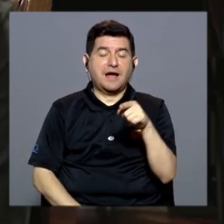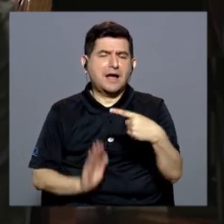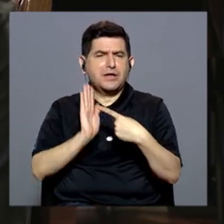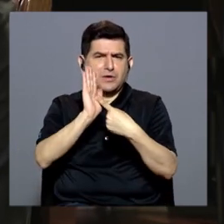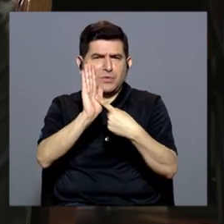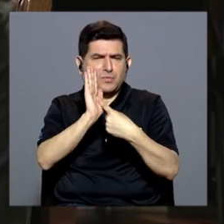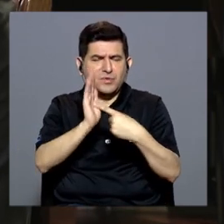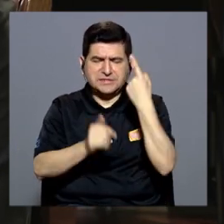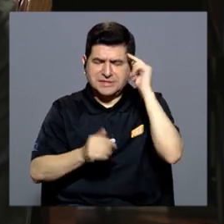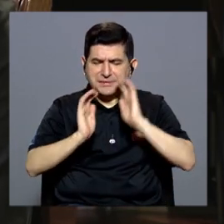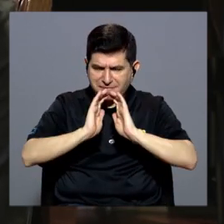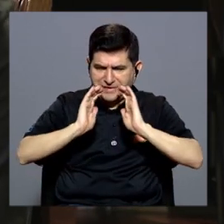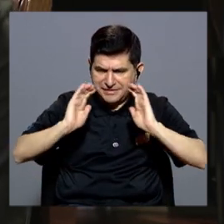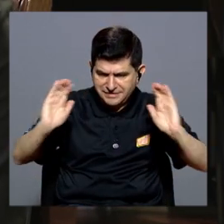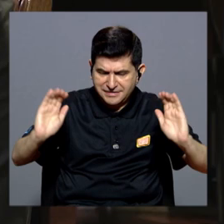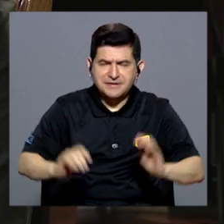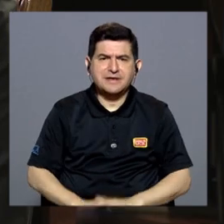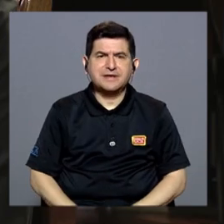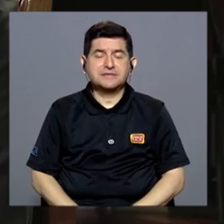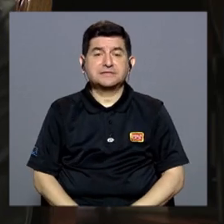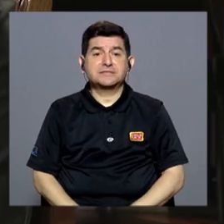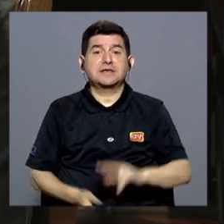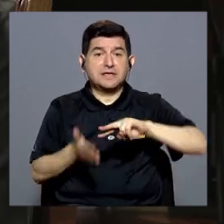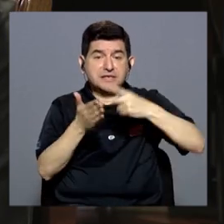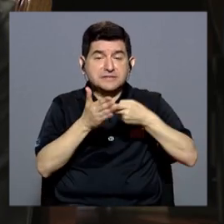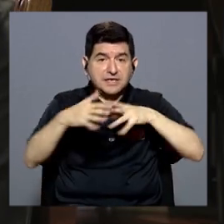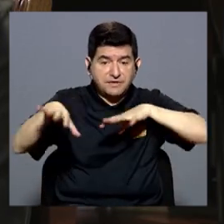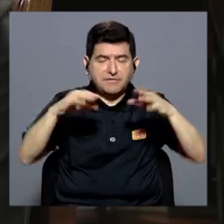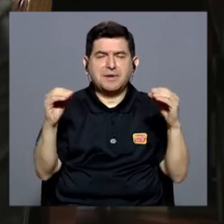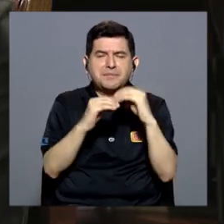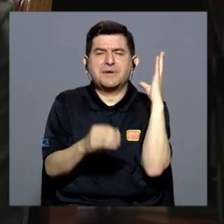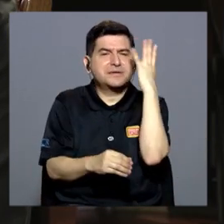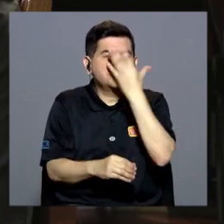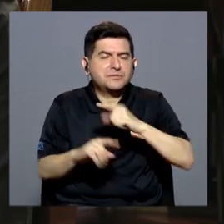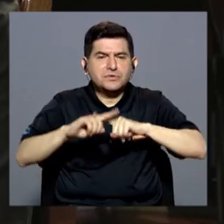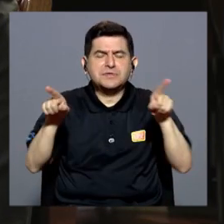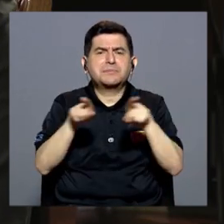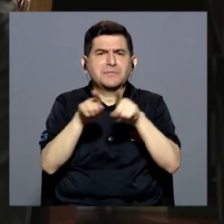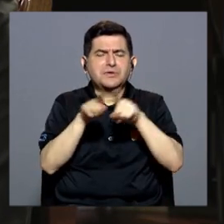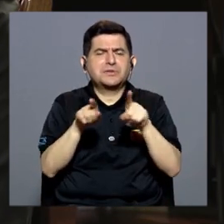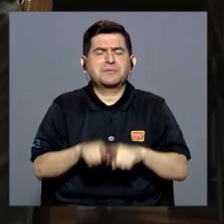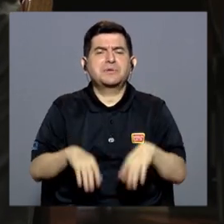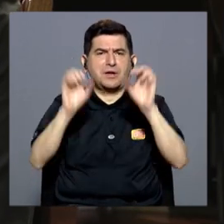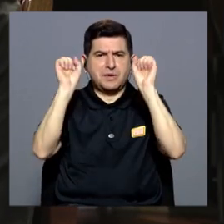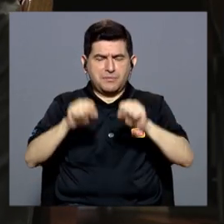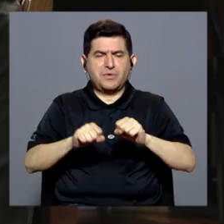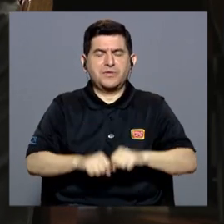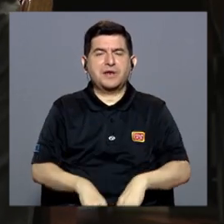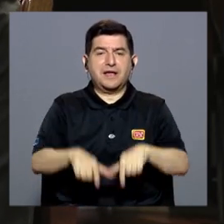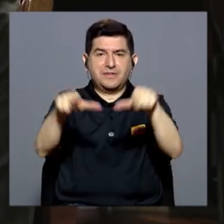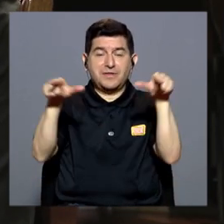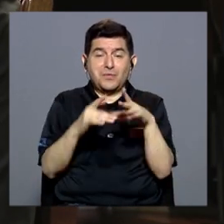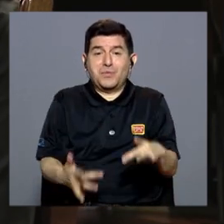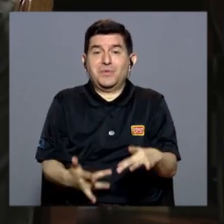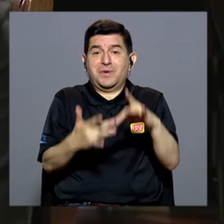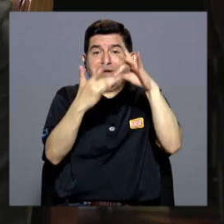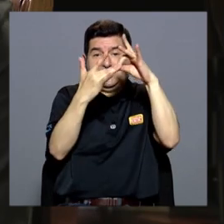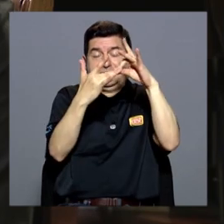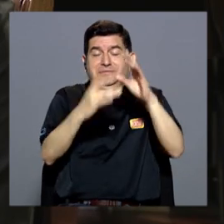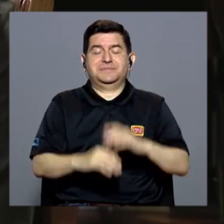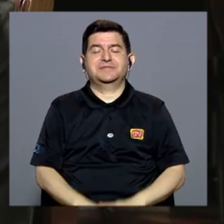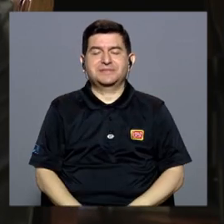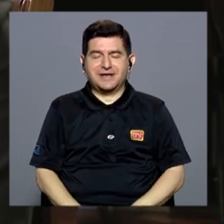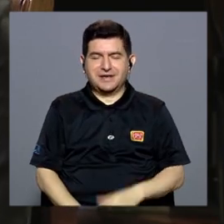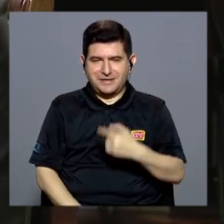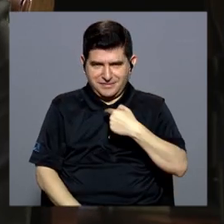espectáculo para la niñez y cada vez se convierte en una de las actividades más lindas, pero además usted la puede apreciar desde el palco preferencial. Perdonen que